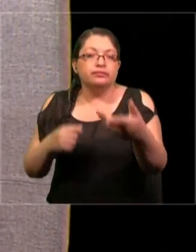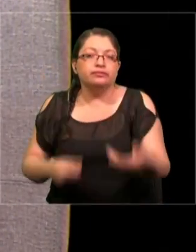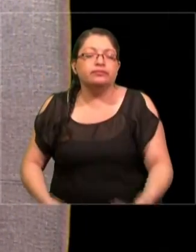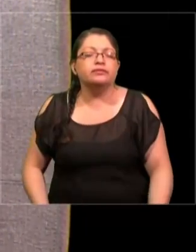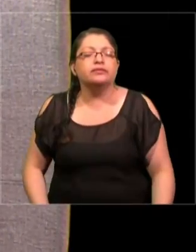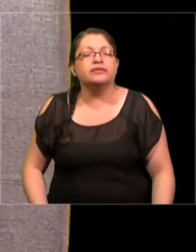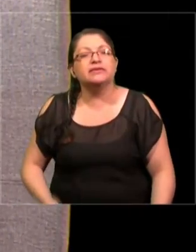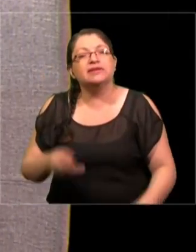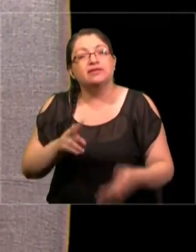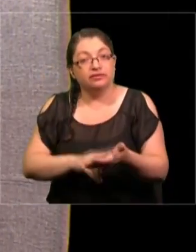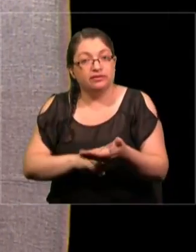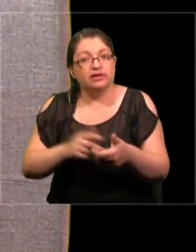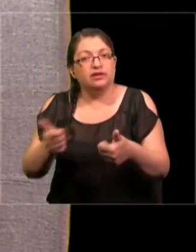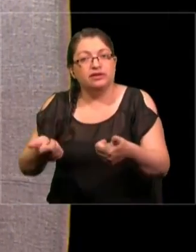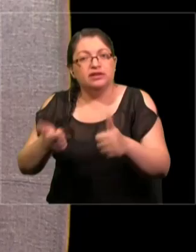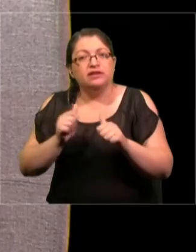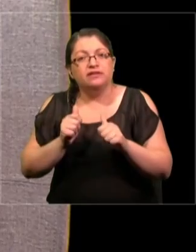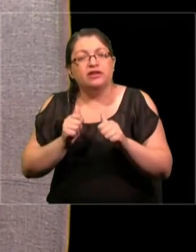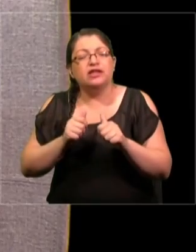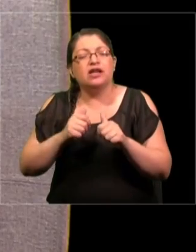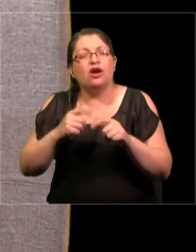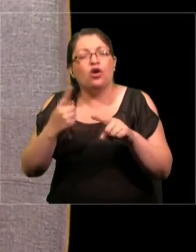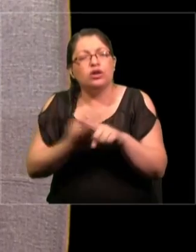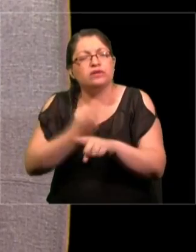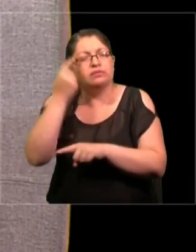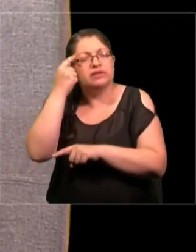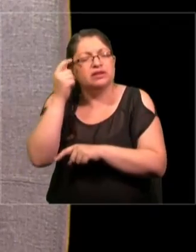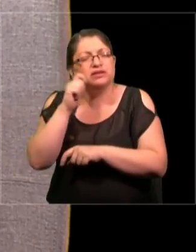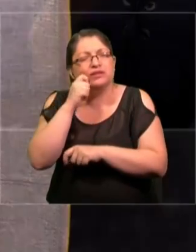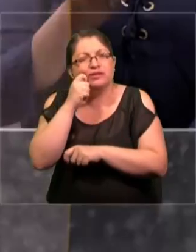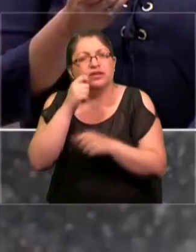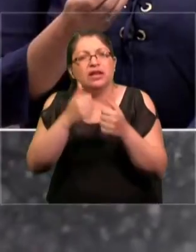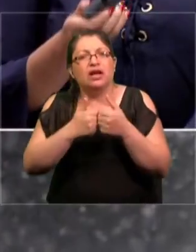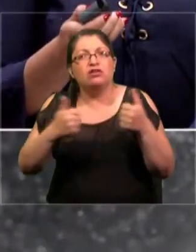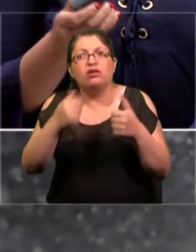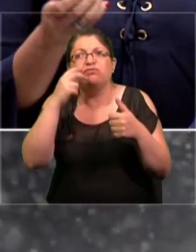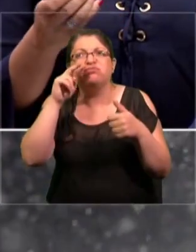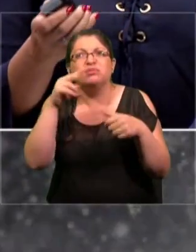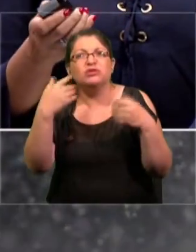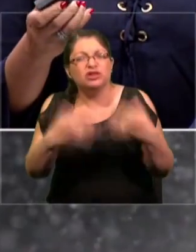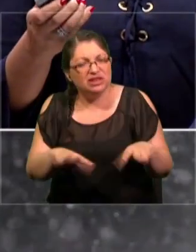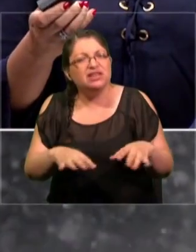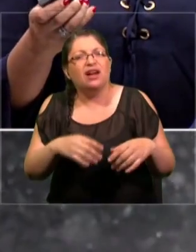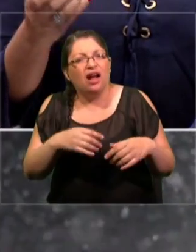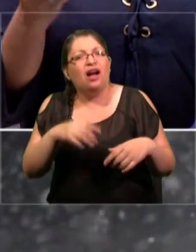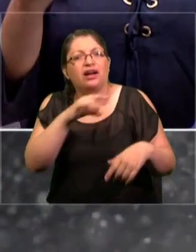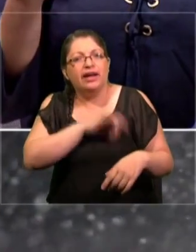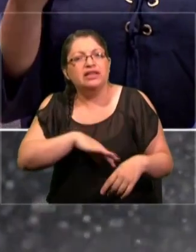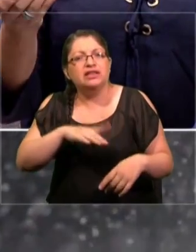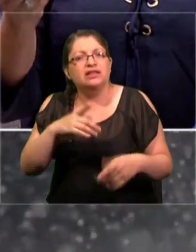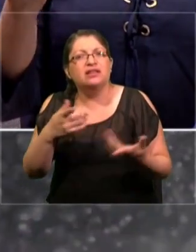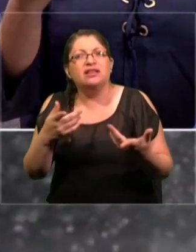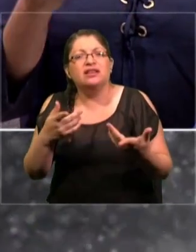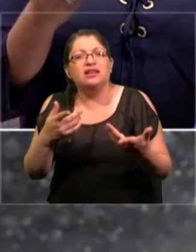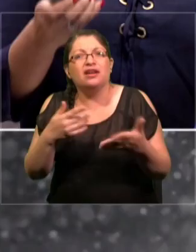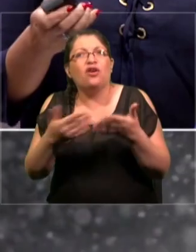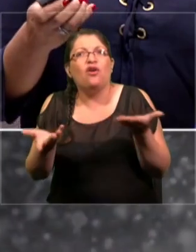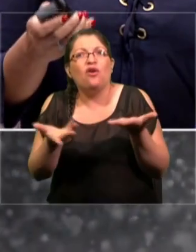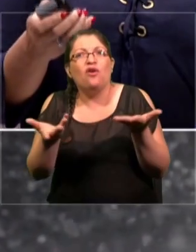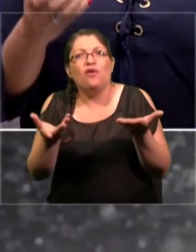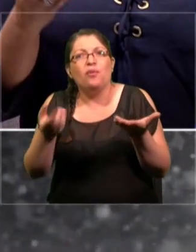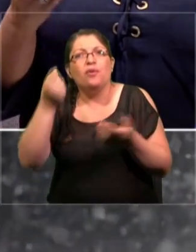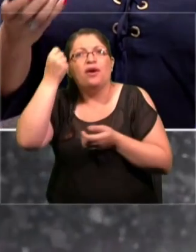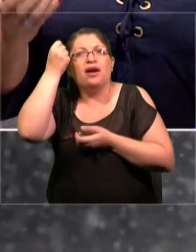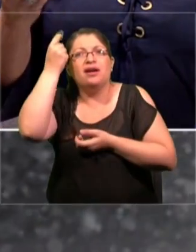un desafío de una redefinición de la autoridad. Lo hemos visto en Chile, la redefinición de la autoridad pasa por